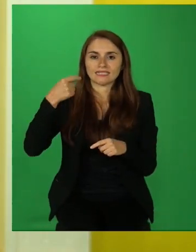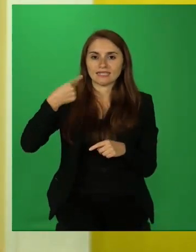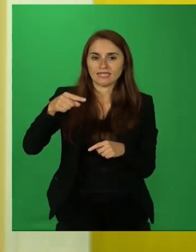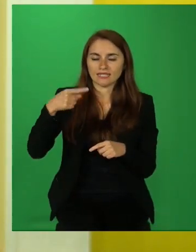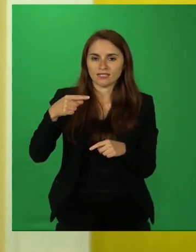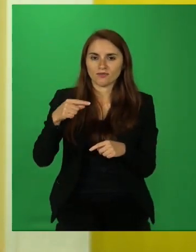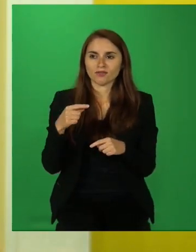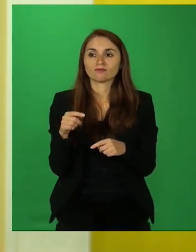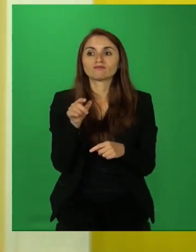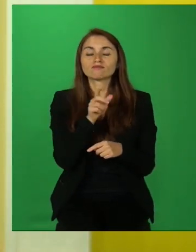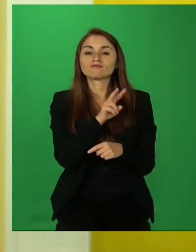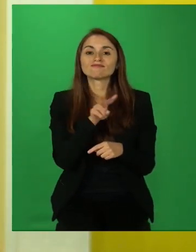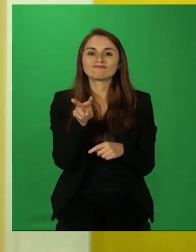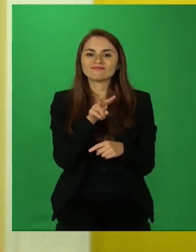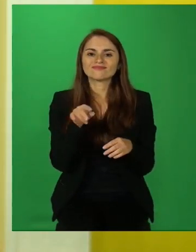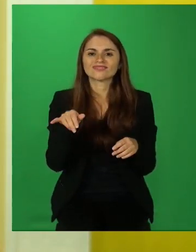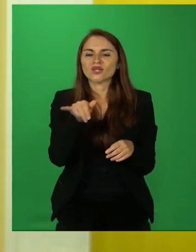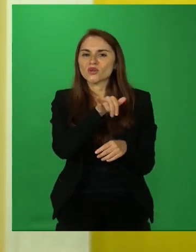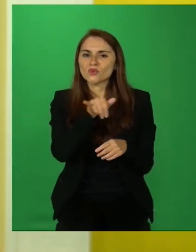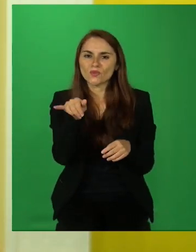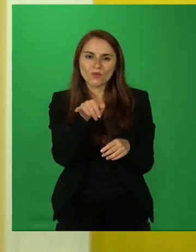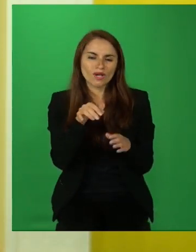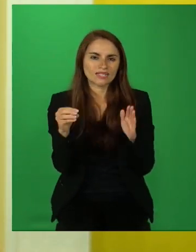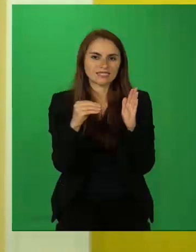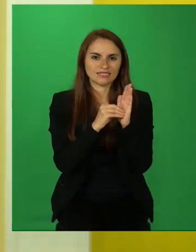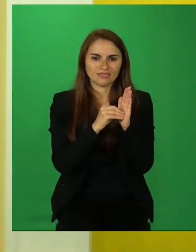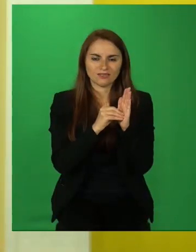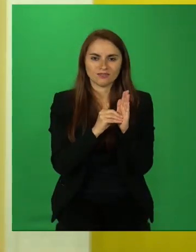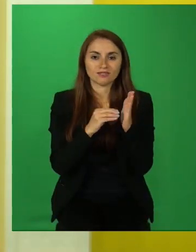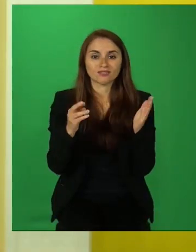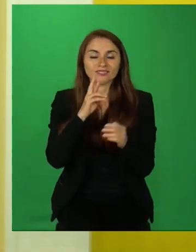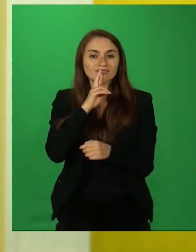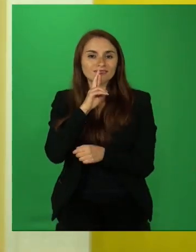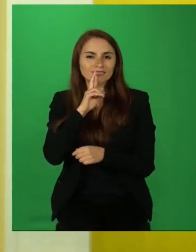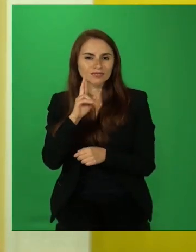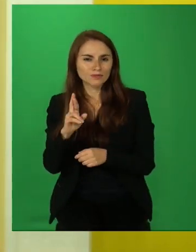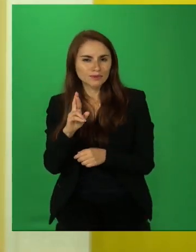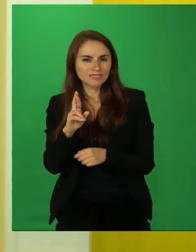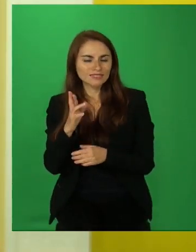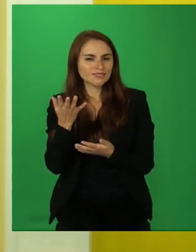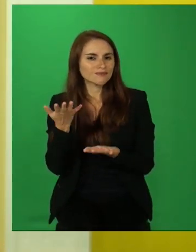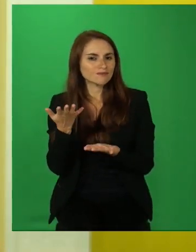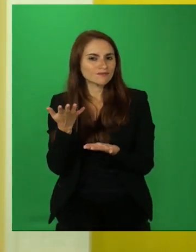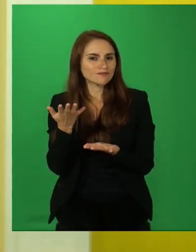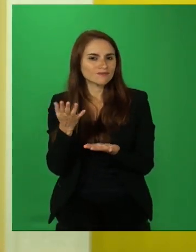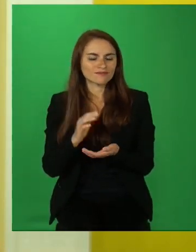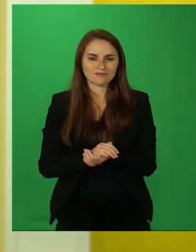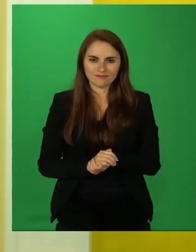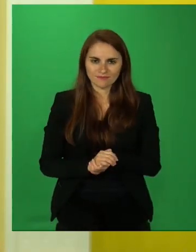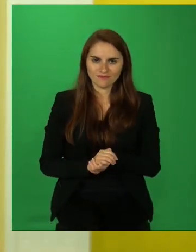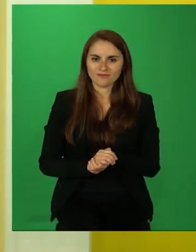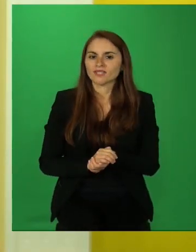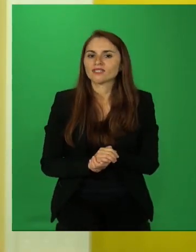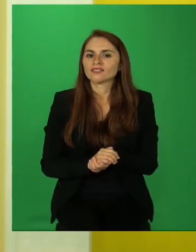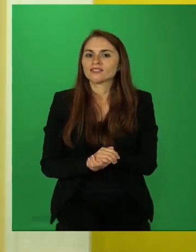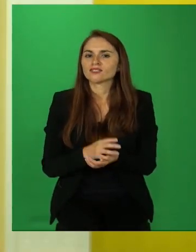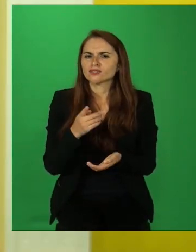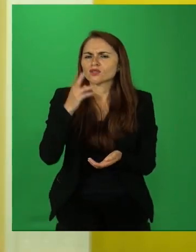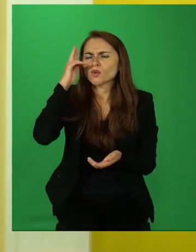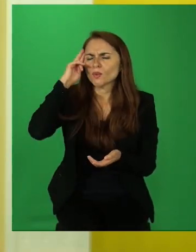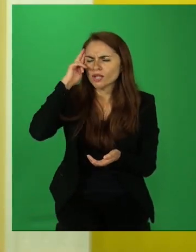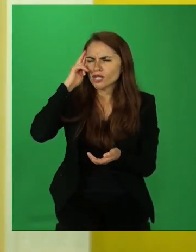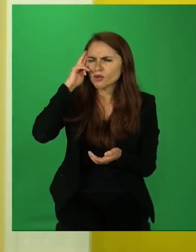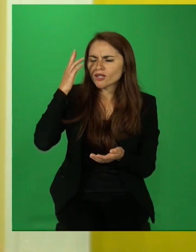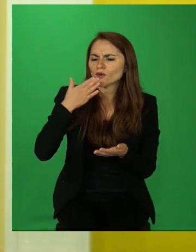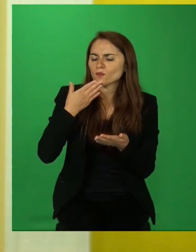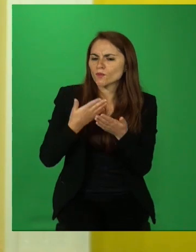números con igual signo por lo tanto que es lo que se tiene que venir a tu mente cuando nosotros multiplicamos